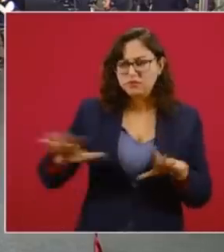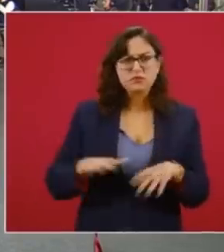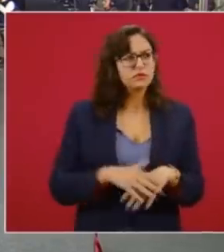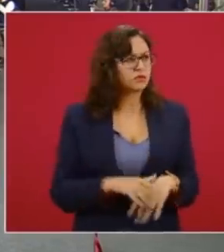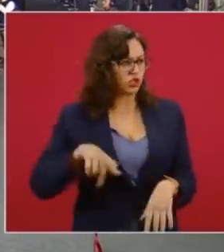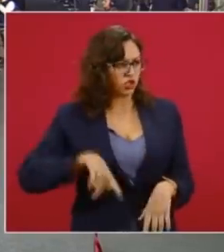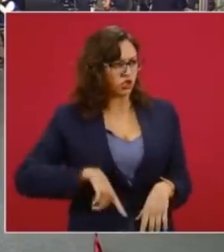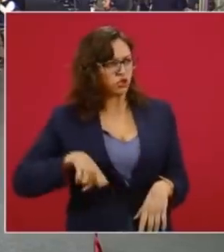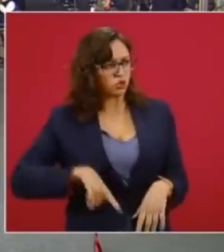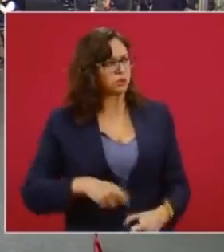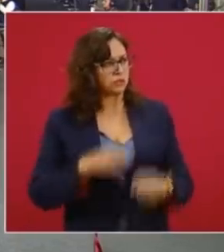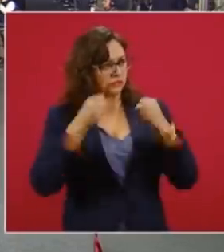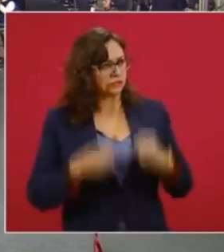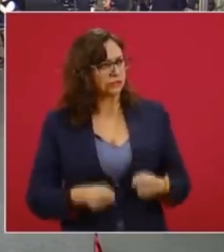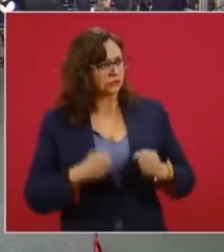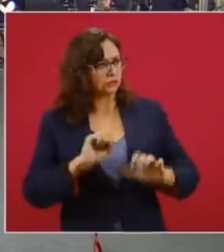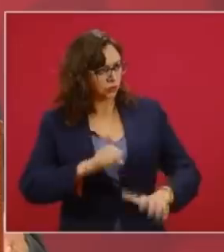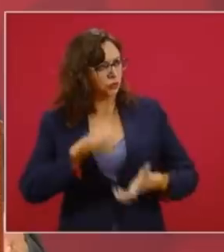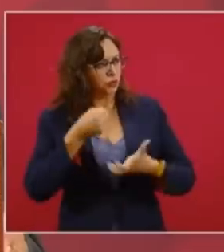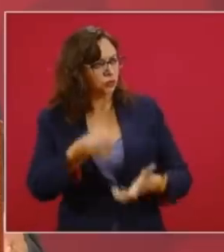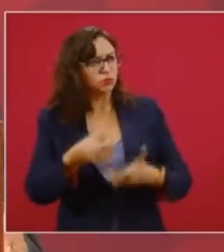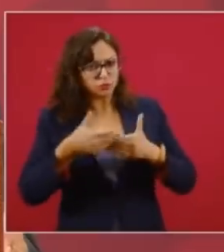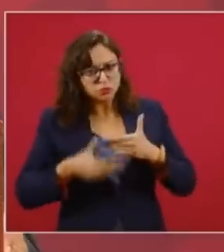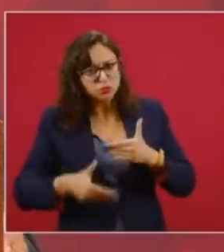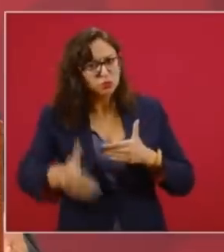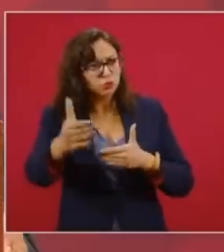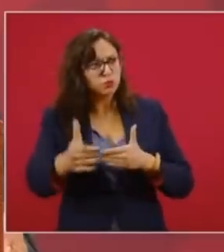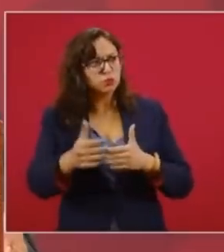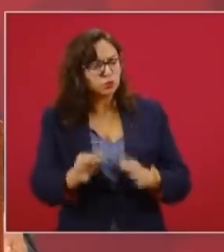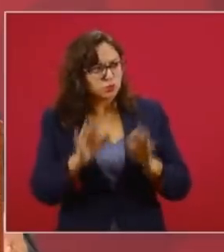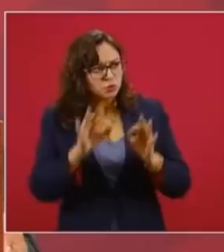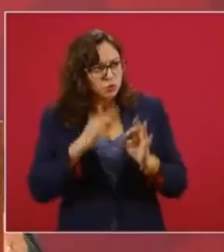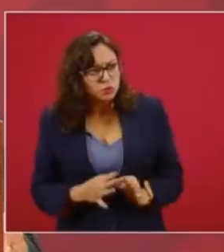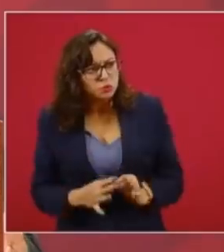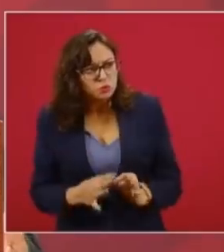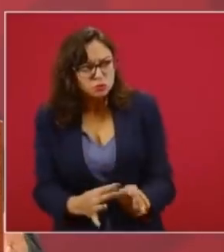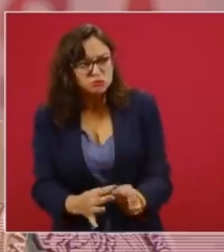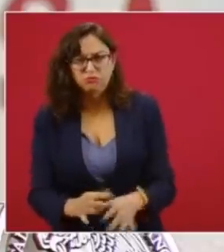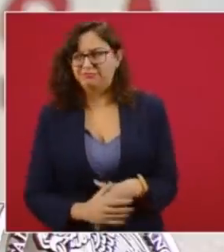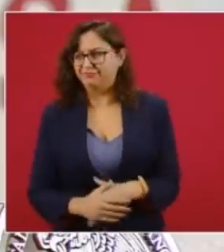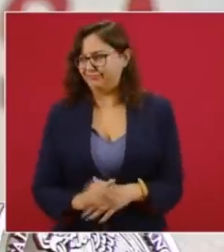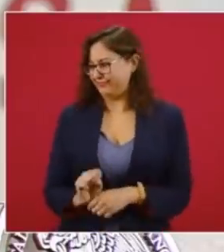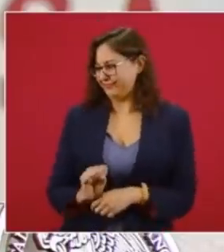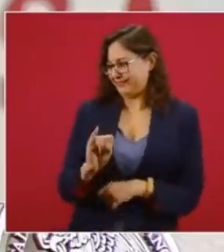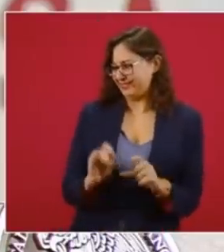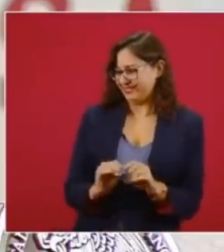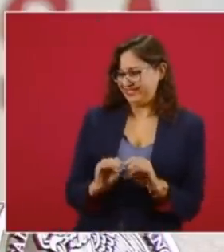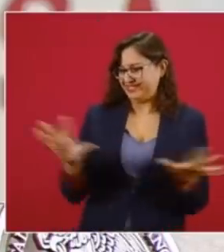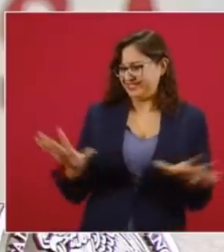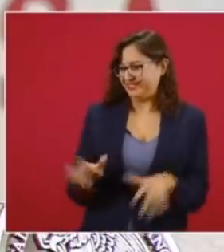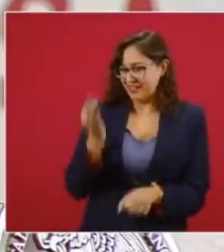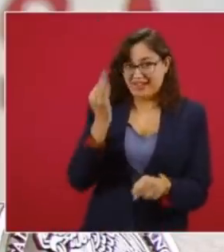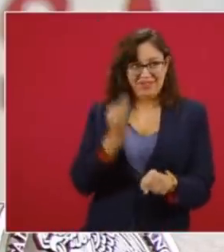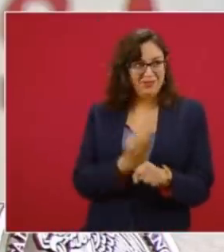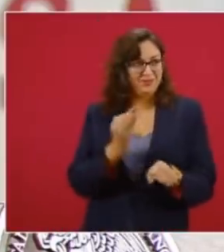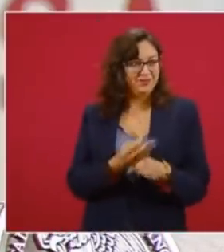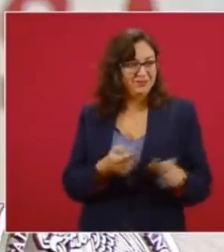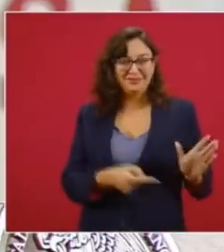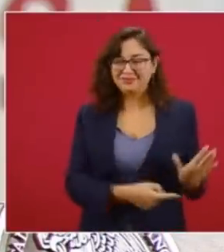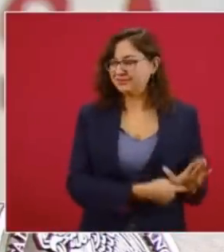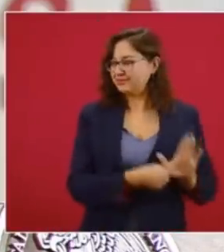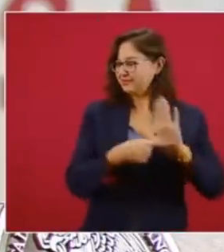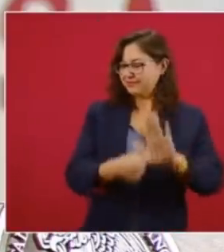uno habla de esto, tiene uno un rumbo, tiene una orientación. Lo que hoy anunciamos, no me cabe duda,